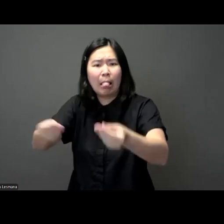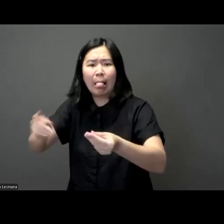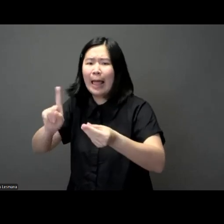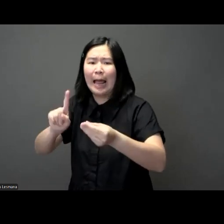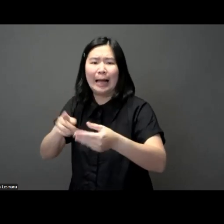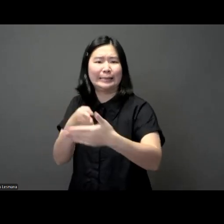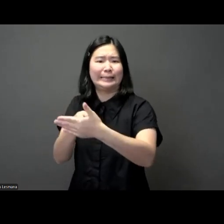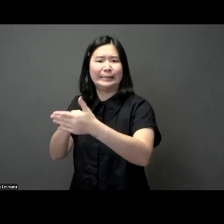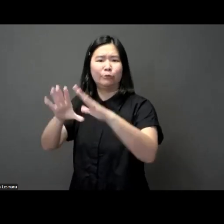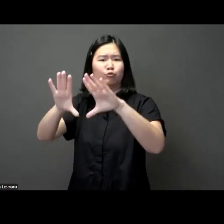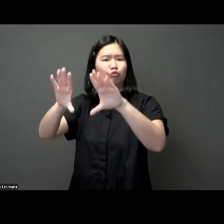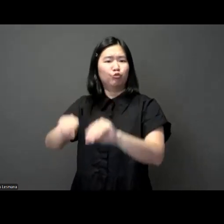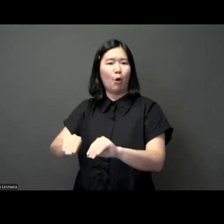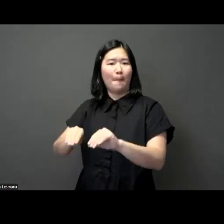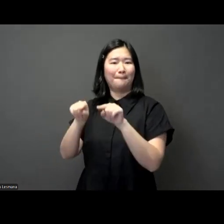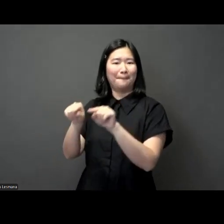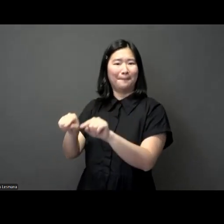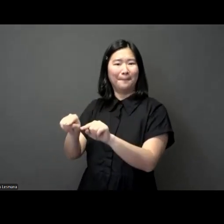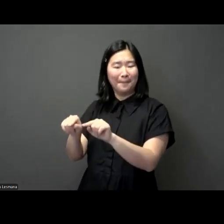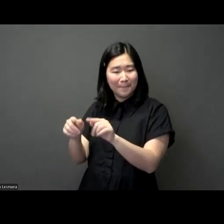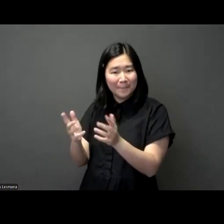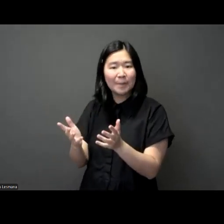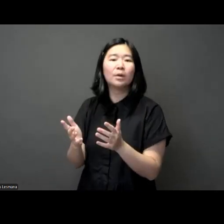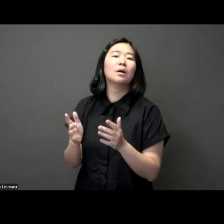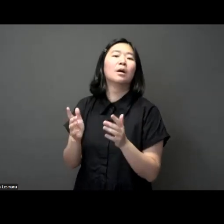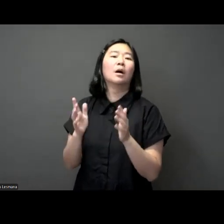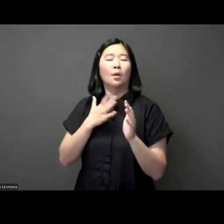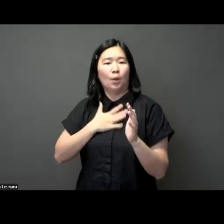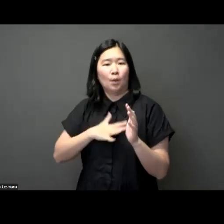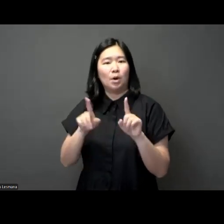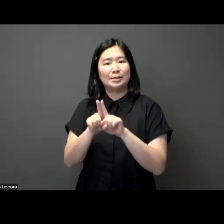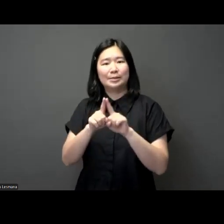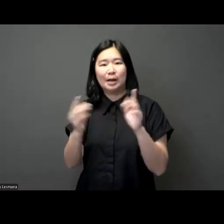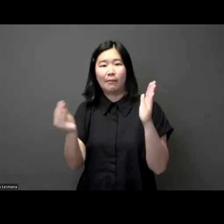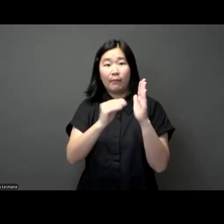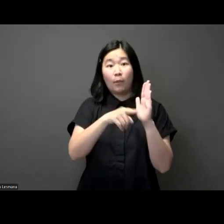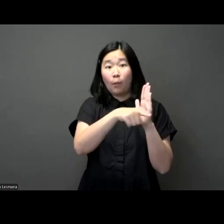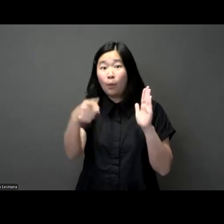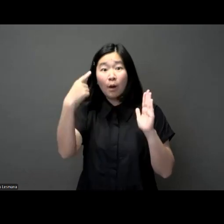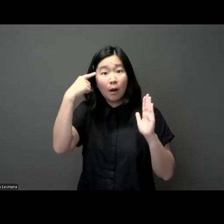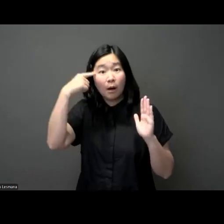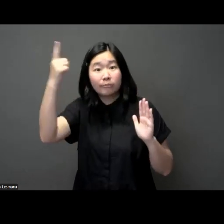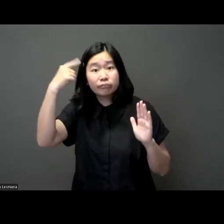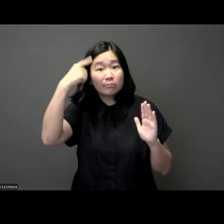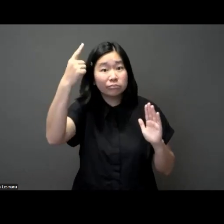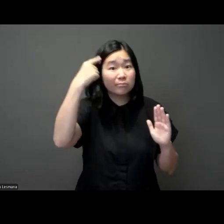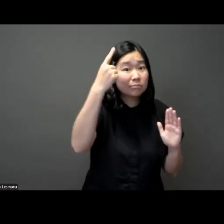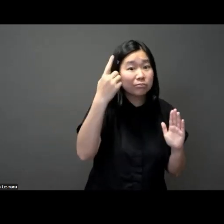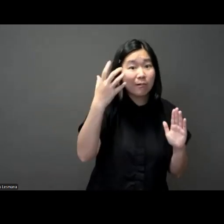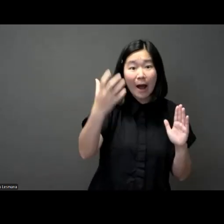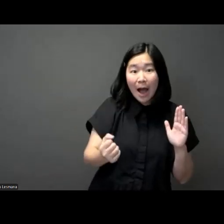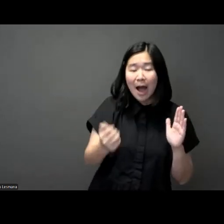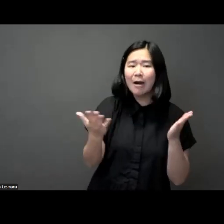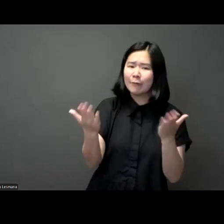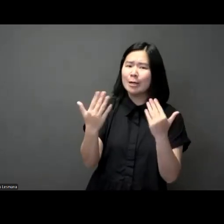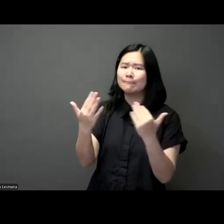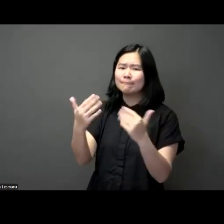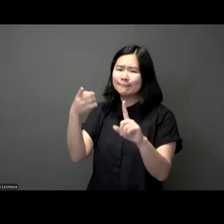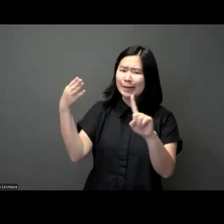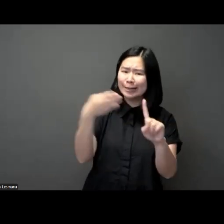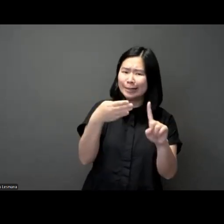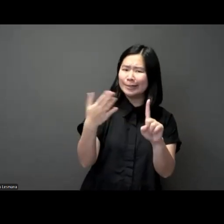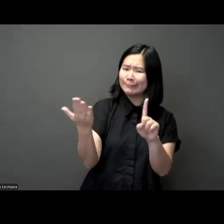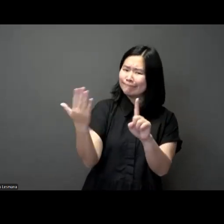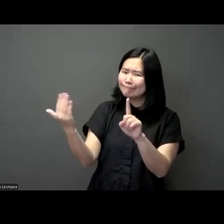diseñar intervenciones dirigidas que van a poder superar todas las barreras de acceso, asegurarnos que hay